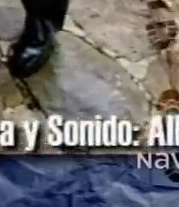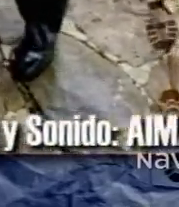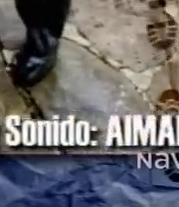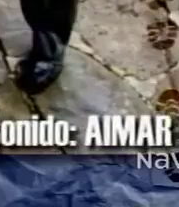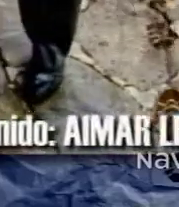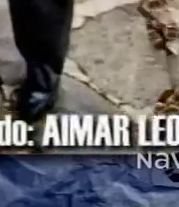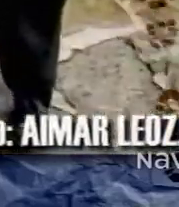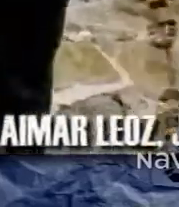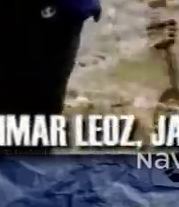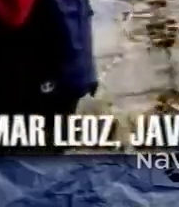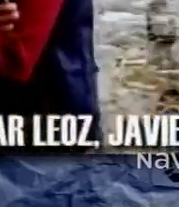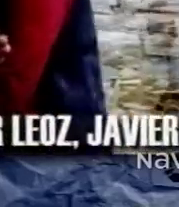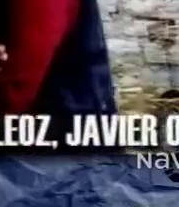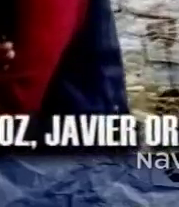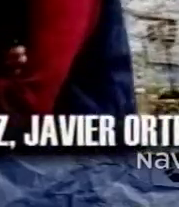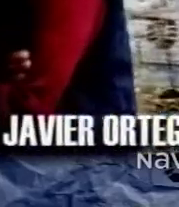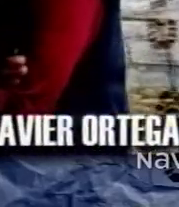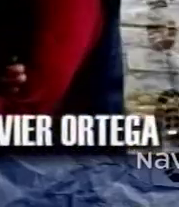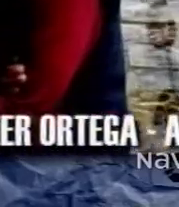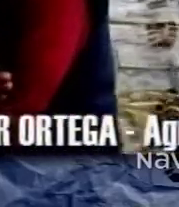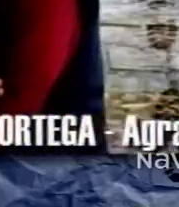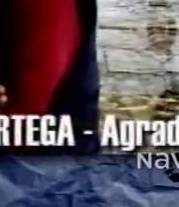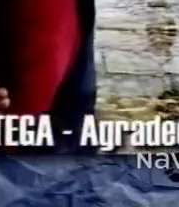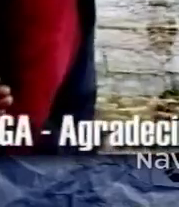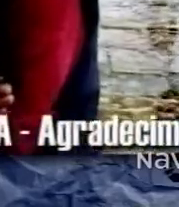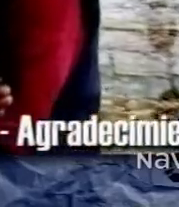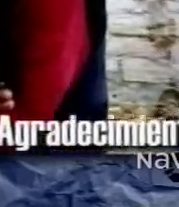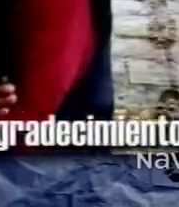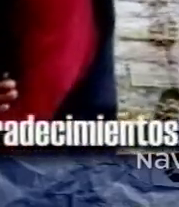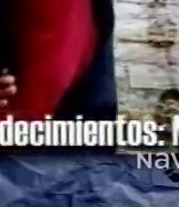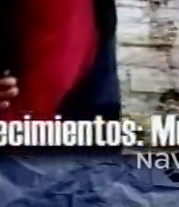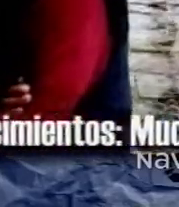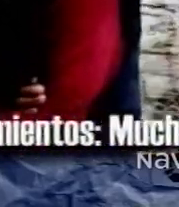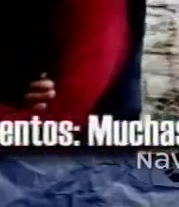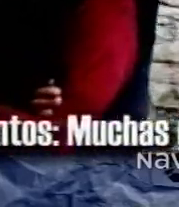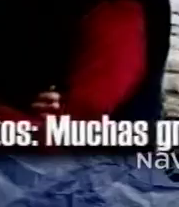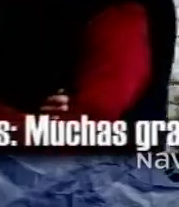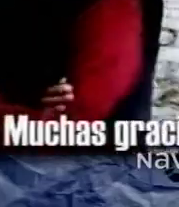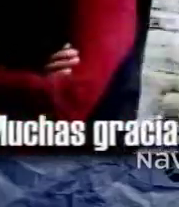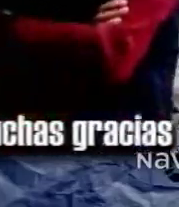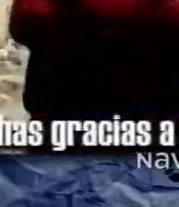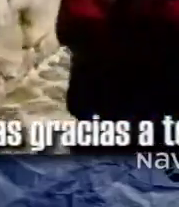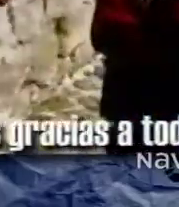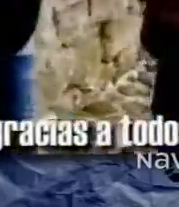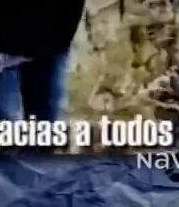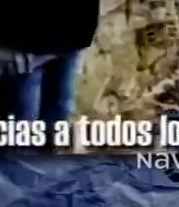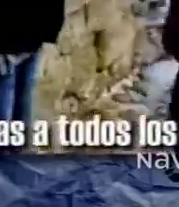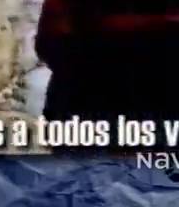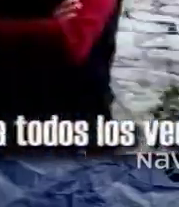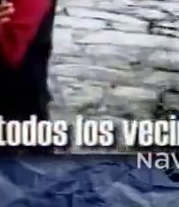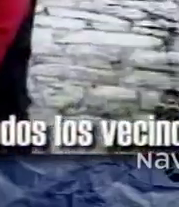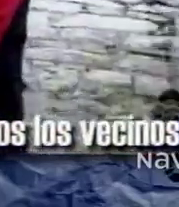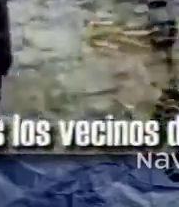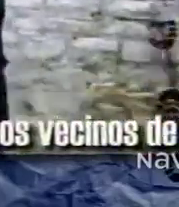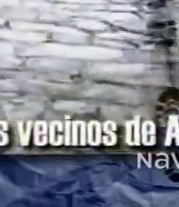ya le quité los caparrones. ¿Qué has estado de pareja? ¡Carrucho! Hola, Álvaro, ¿cómo te cuidan, chico? Ay, estás envidiosa, es que me he llevado a tu marido. Hay que mayorearlo, ¿eh?